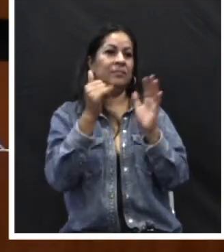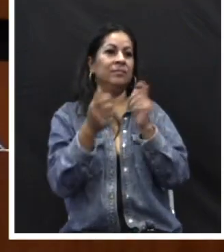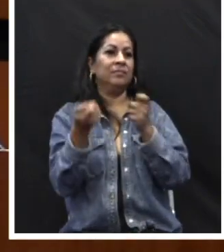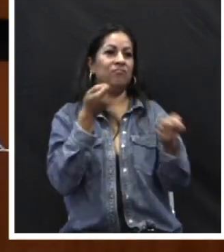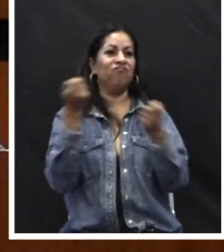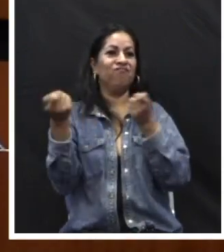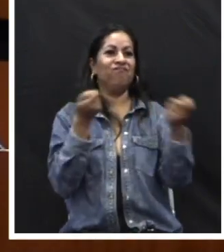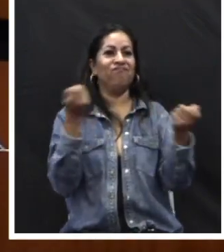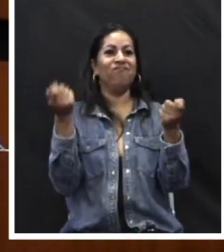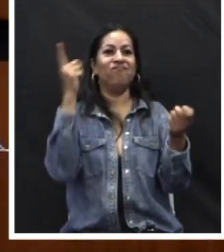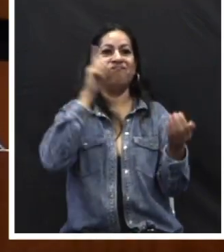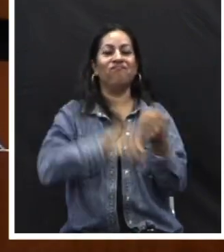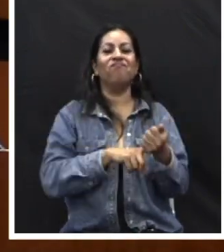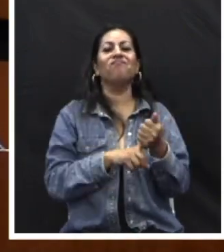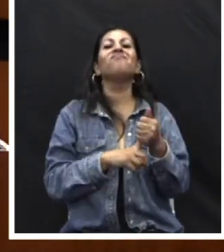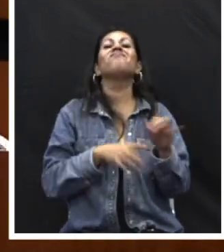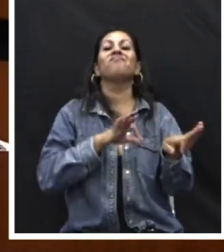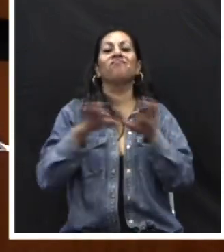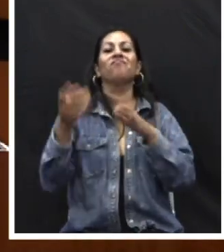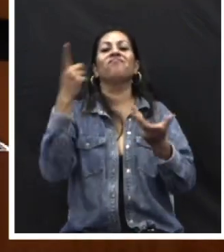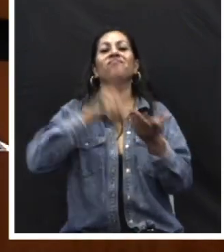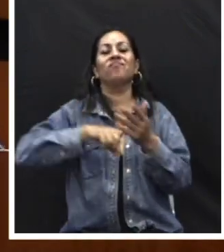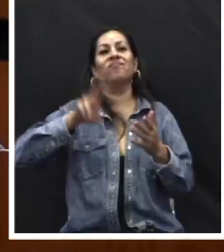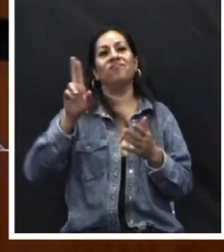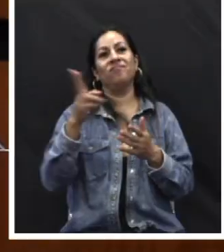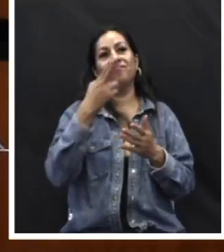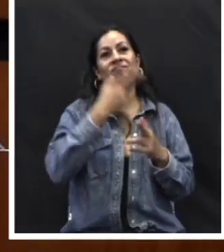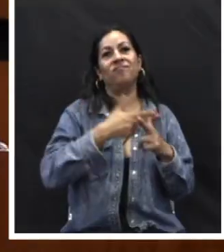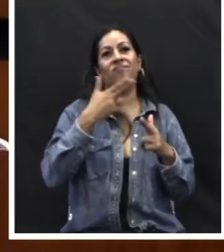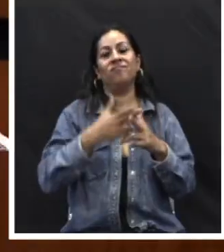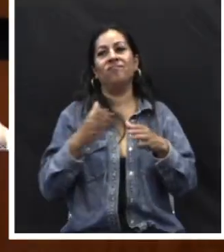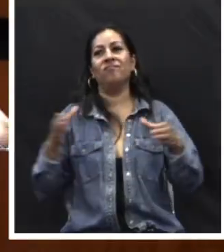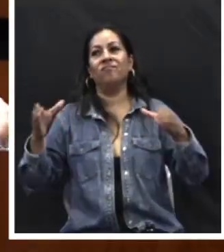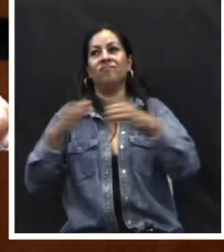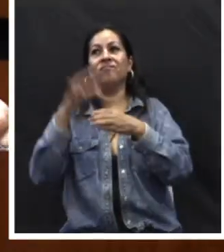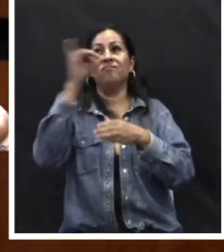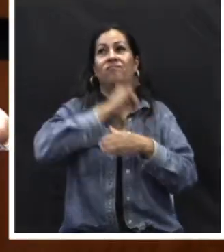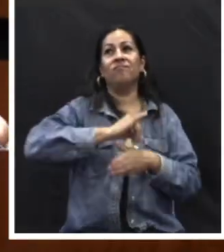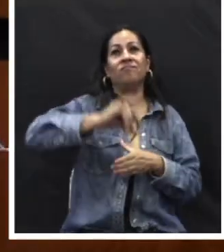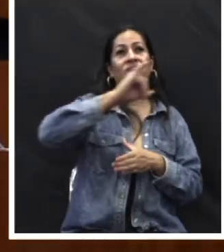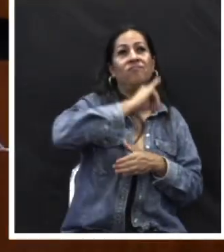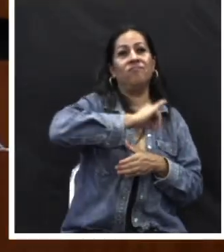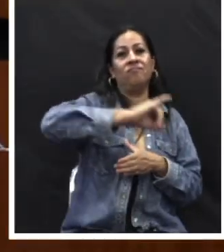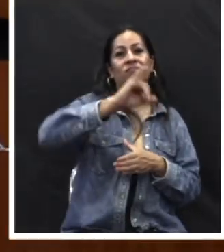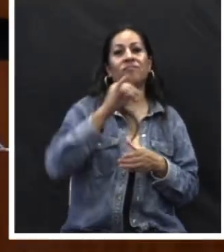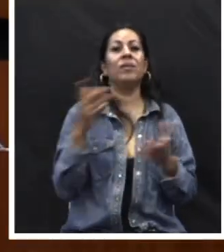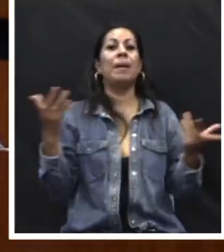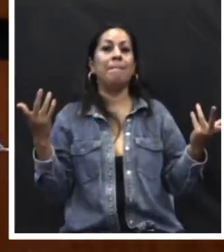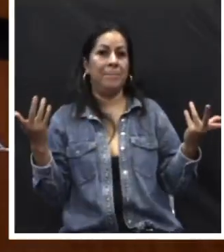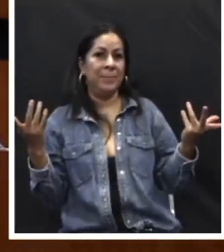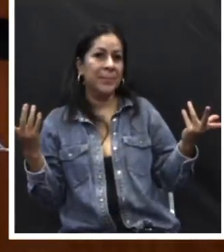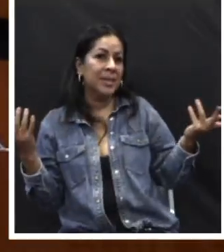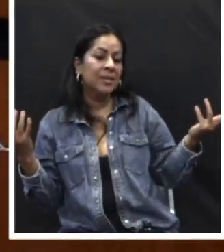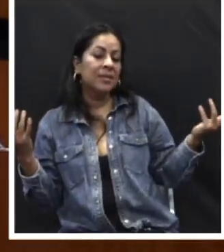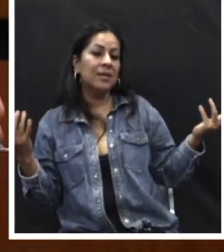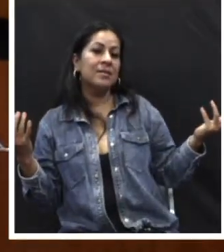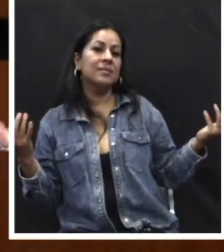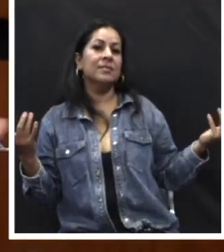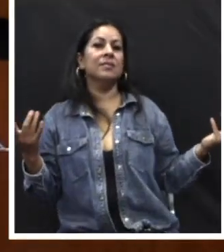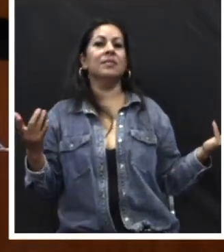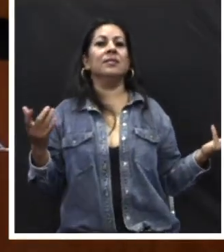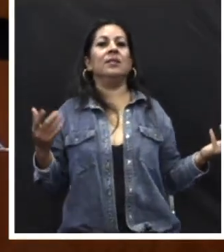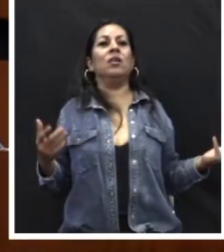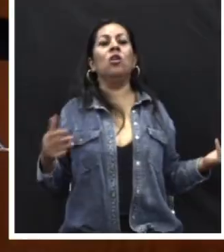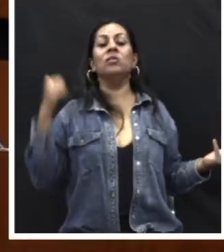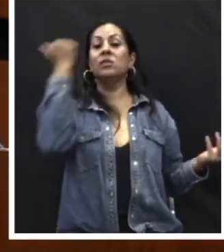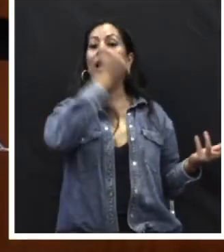control interno que opera desde las facultades hasta las comunidades rurales. Y mientras tanto, la